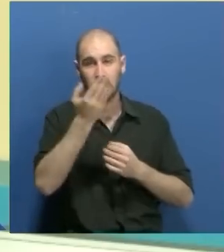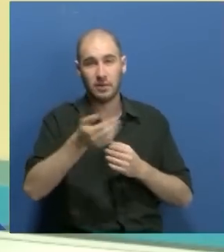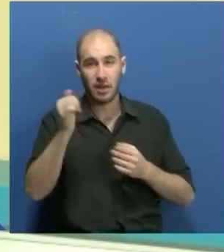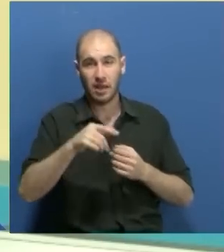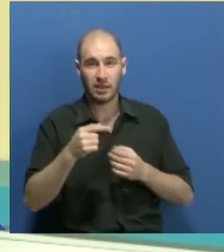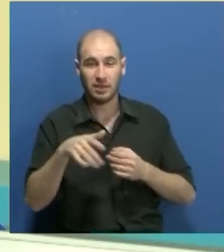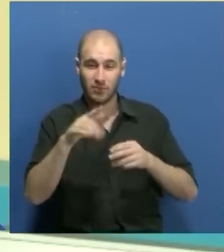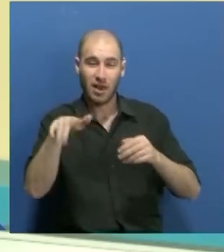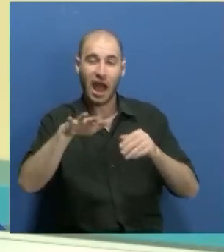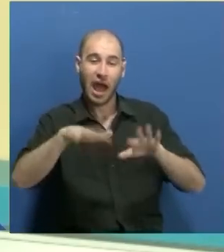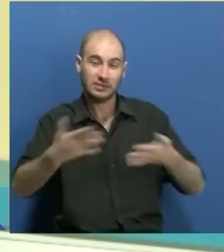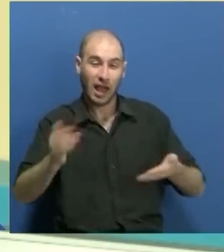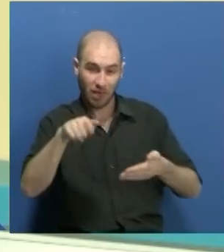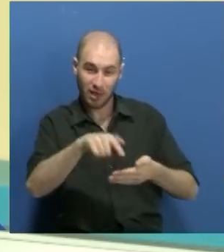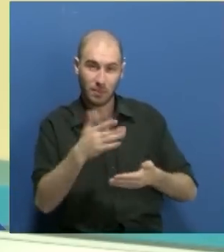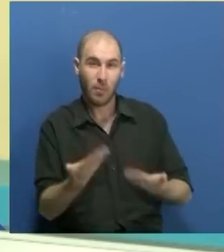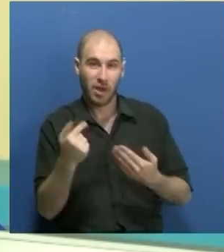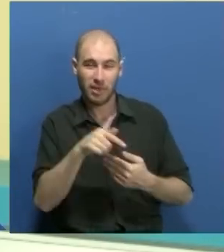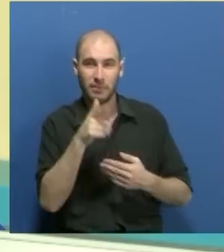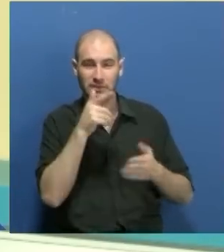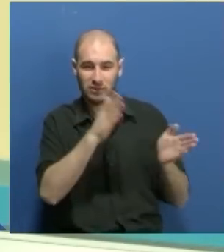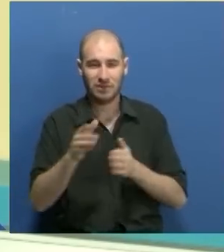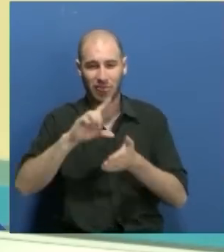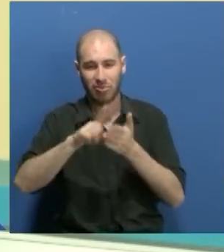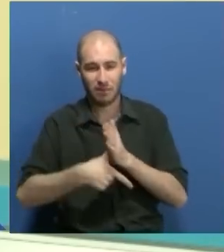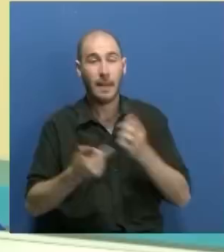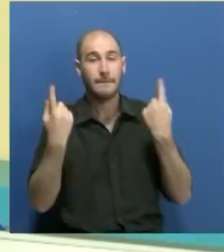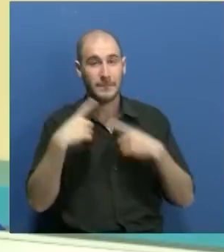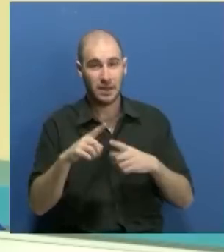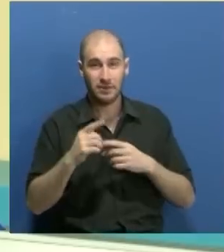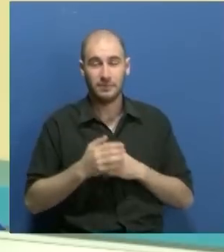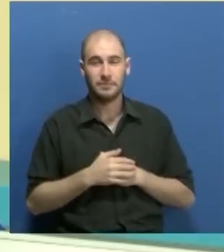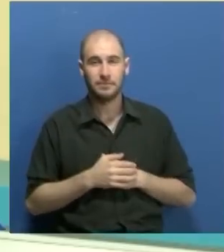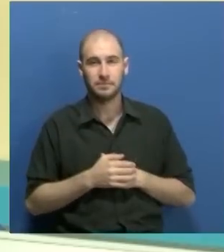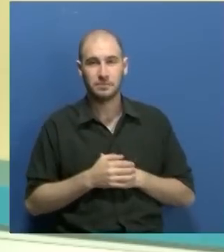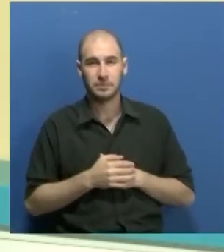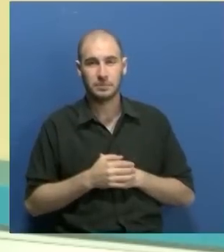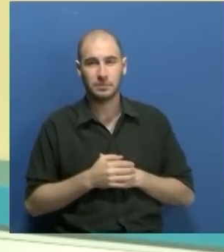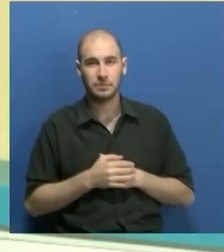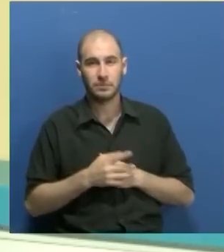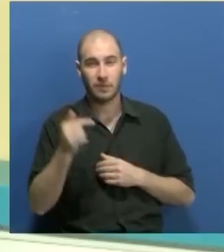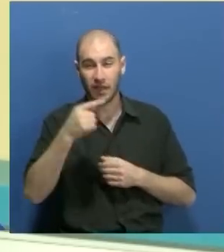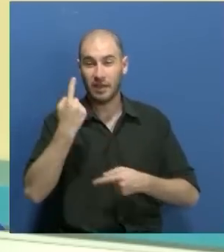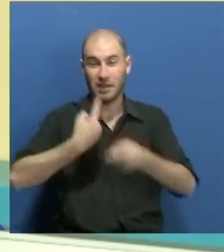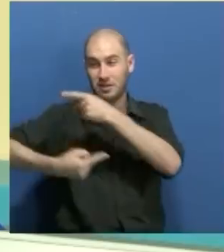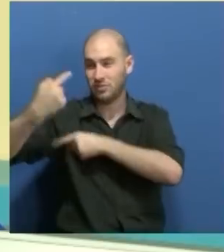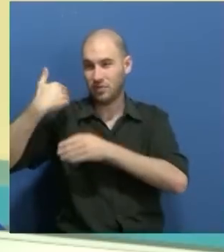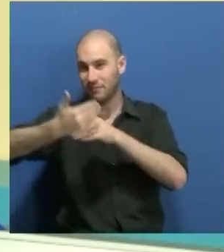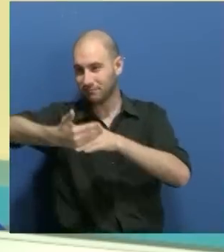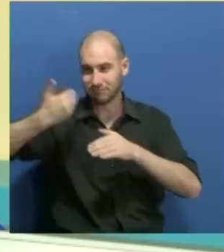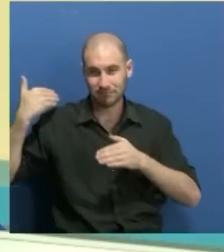un asado ahí si quiere. Entonces como una secuencia larga. Pero en algún momento de esa trayectoria